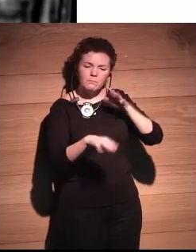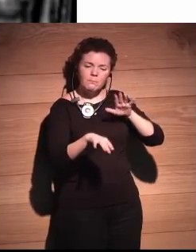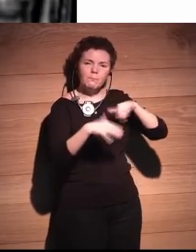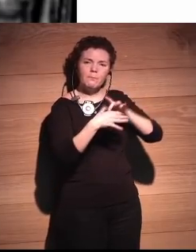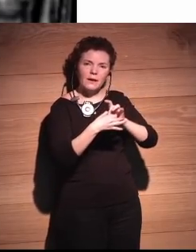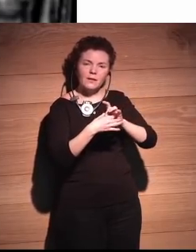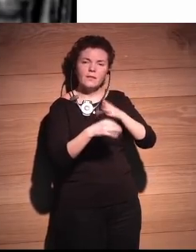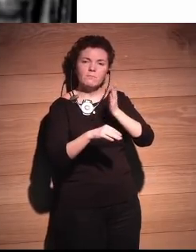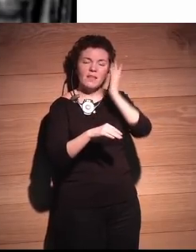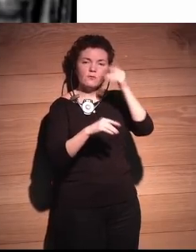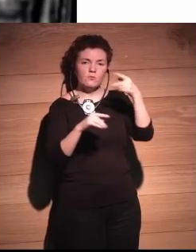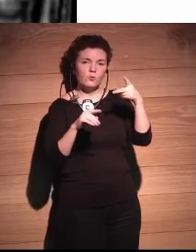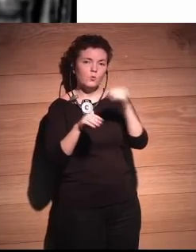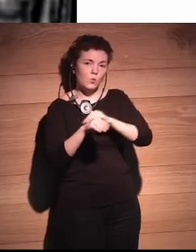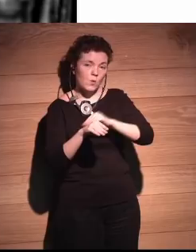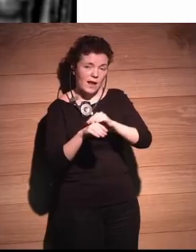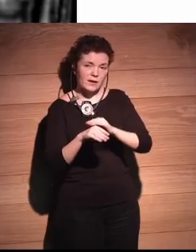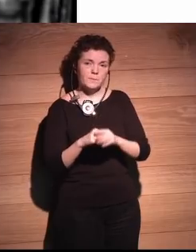Entonces, el vector es una